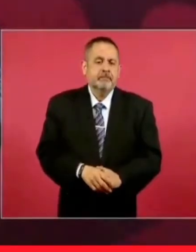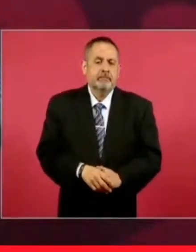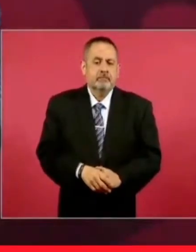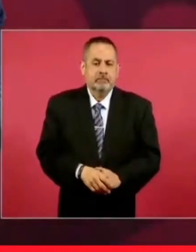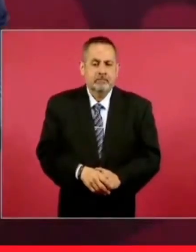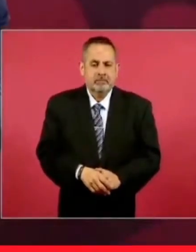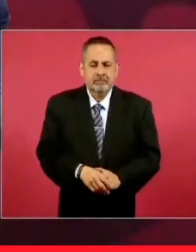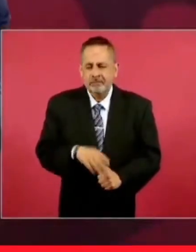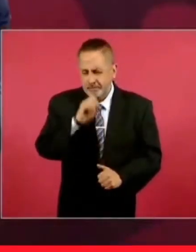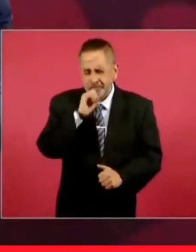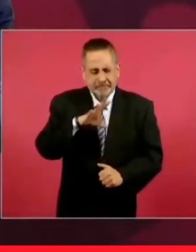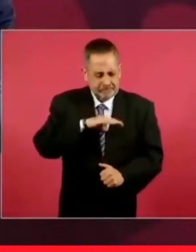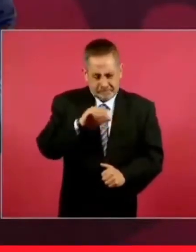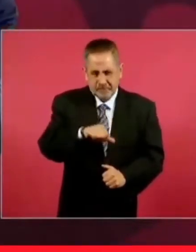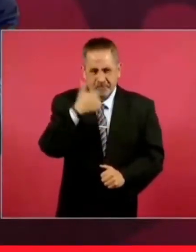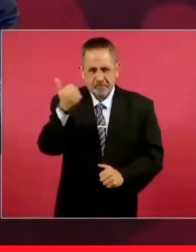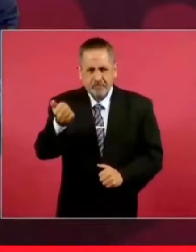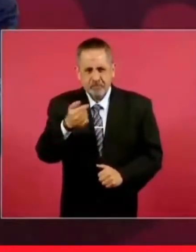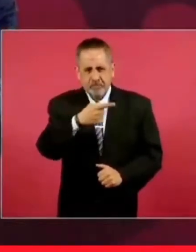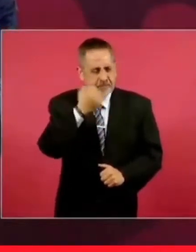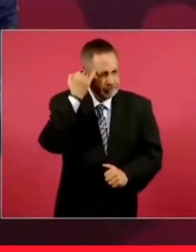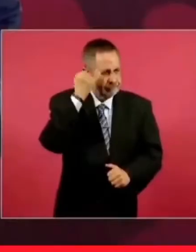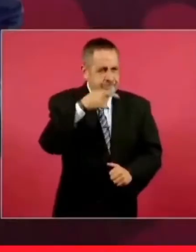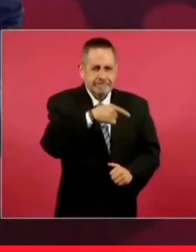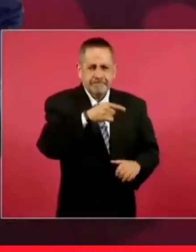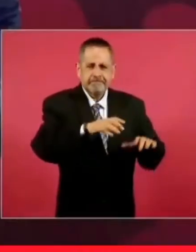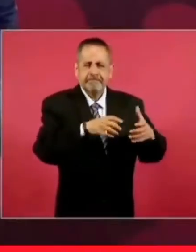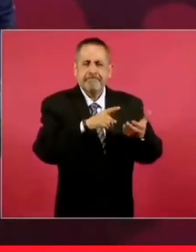También de otra estrategia, porque